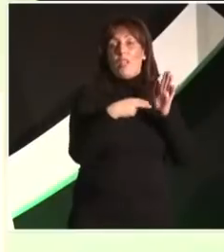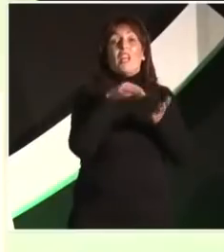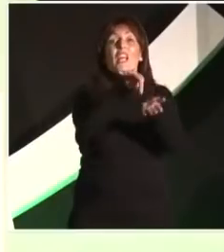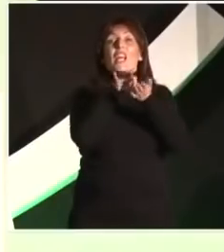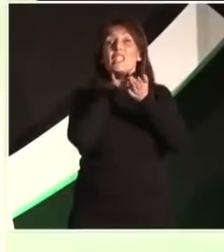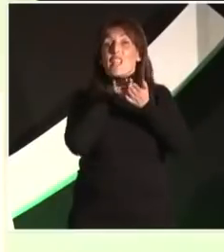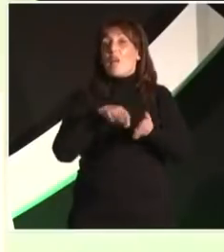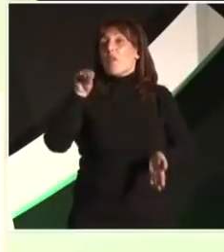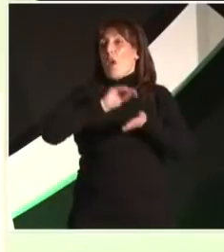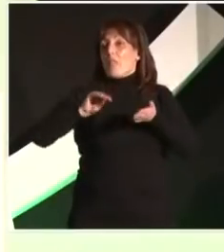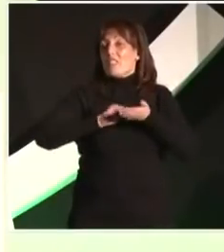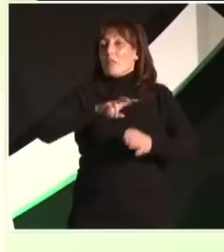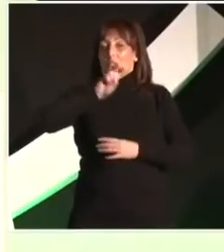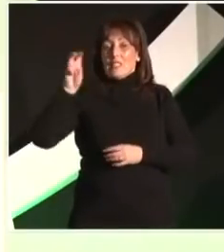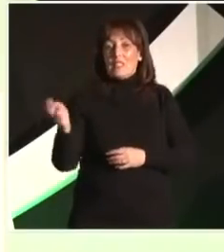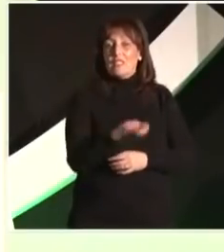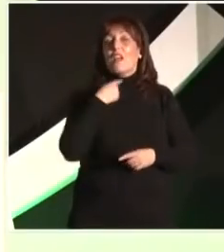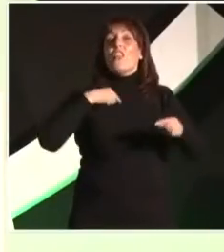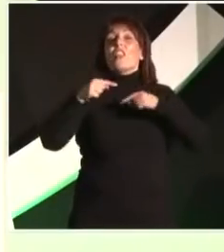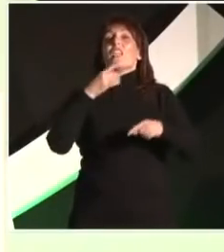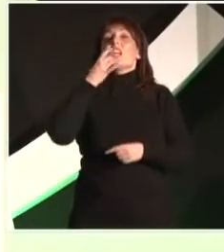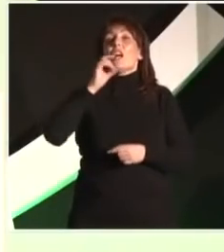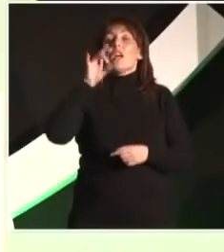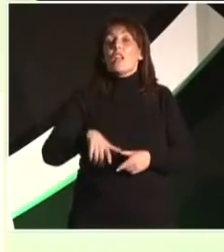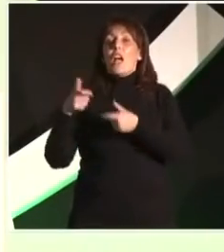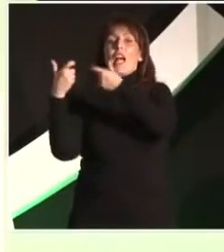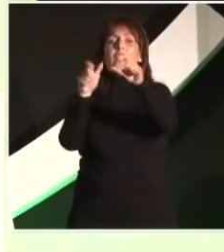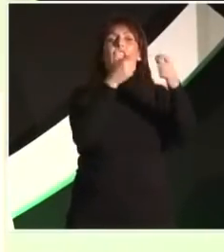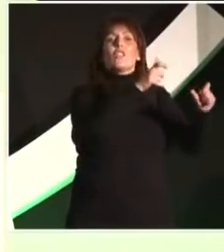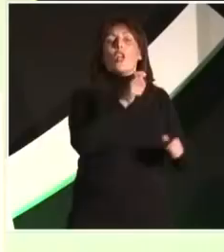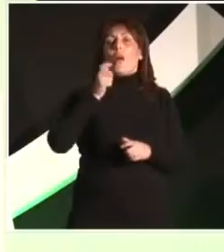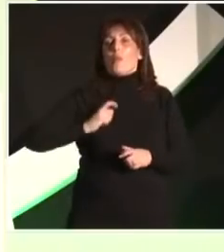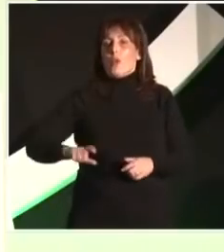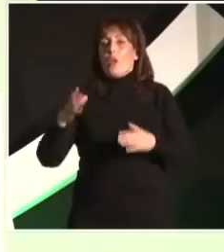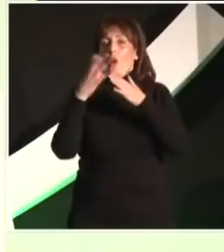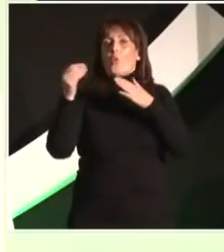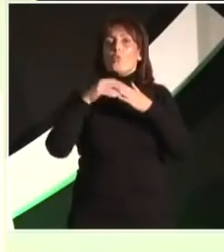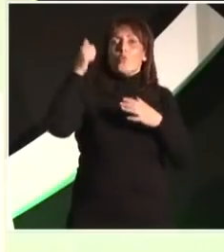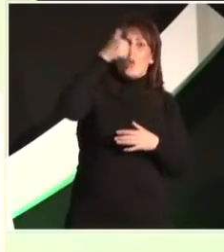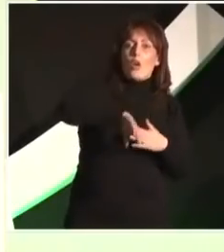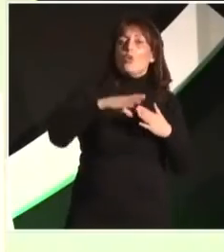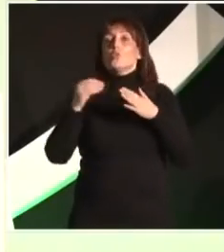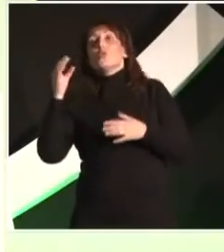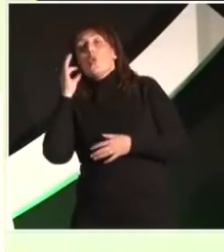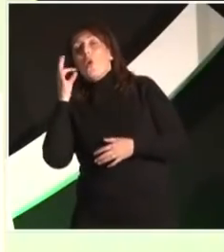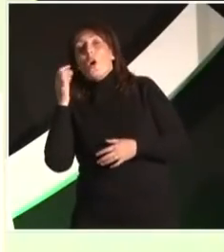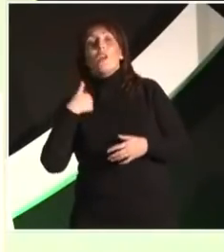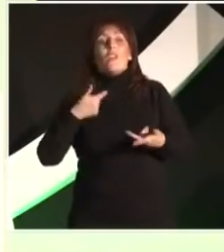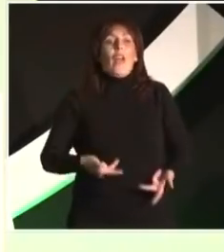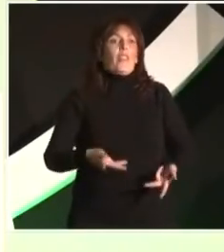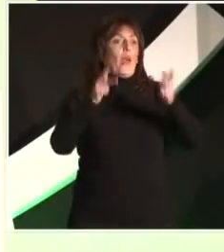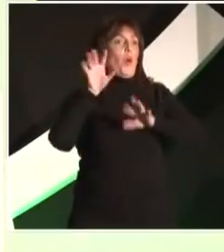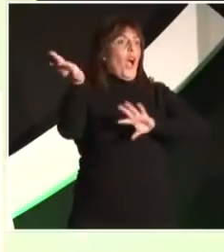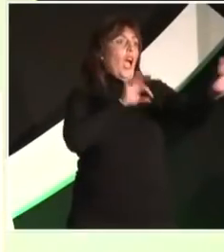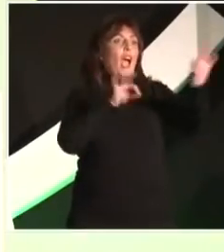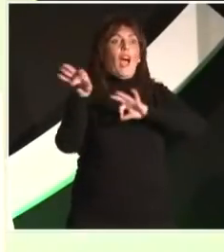instancias administrativas tienen que ser dirigidas por los sectores profesionales, por los usuarios y las usuarias que democráticamente